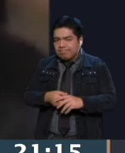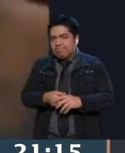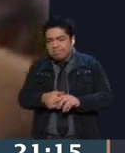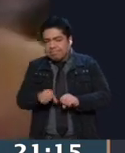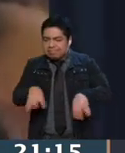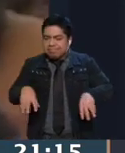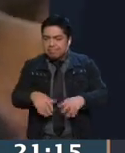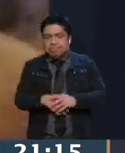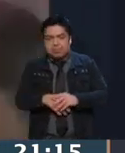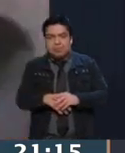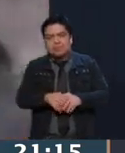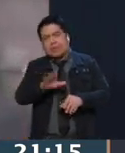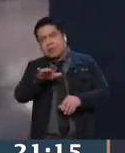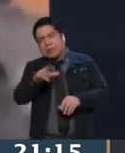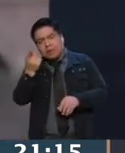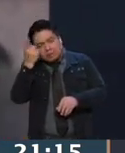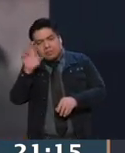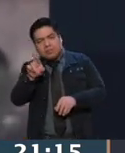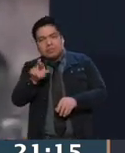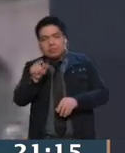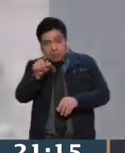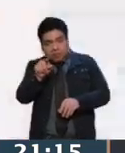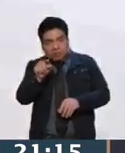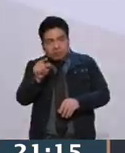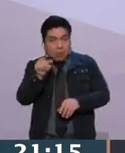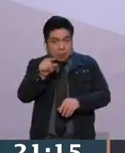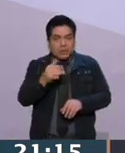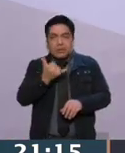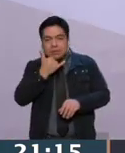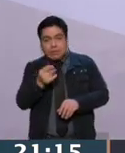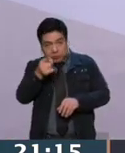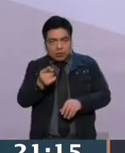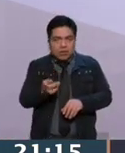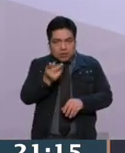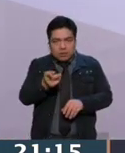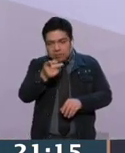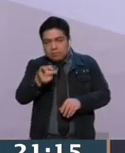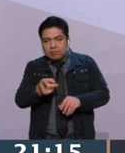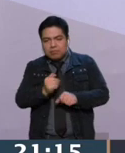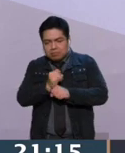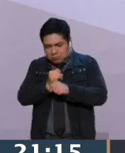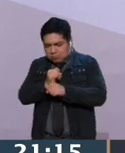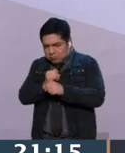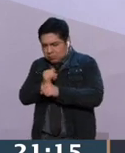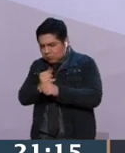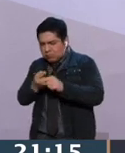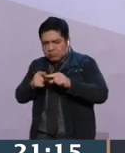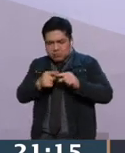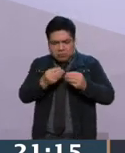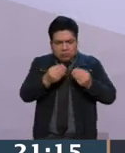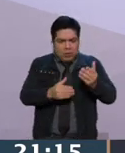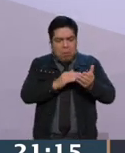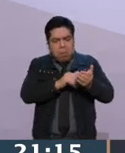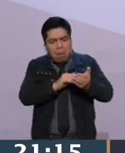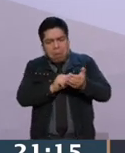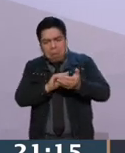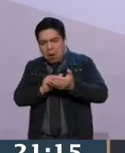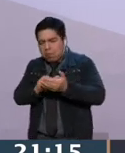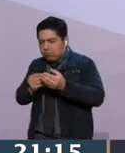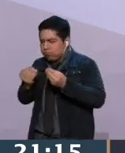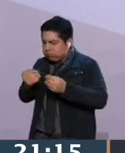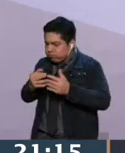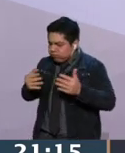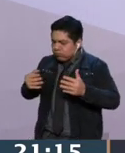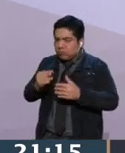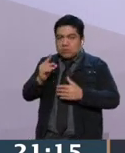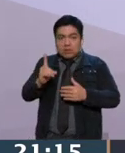sucediendo. Doctor, también tú tienes, usted tiene investigaciones y trabajo bastante documentado sobre otros momentos en los que